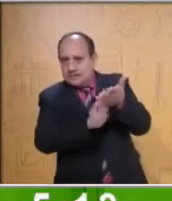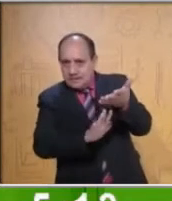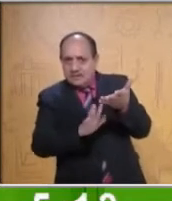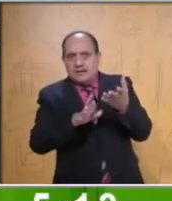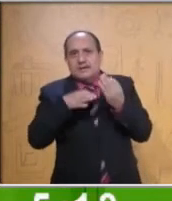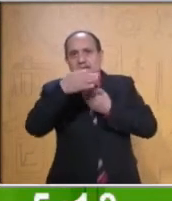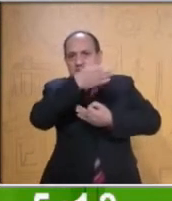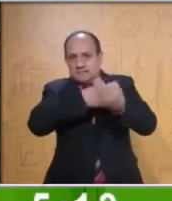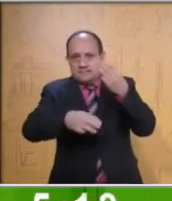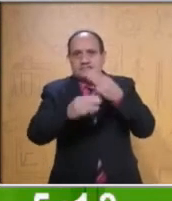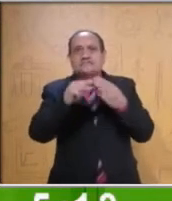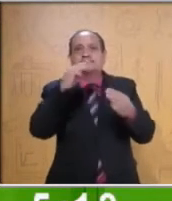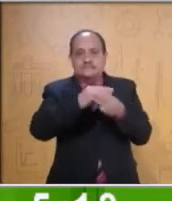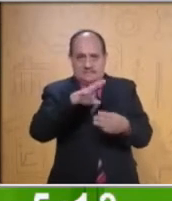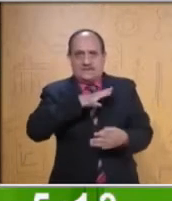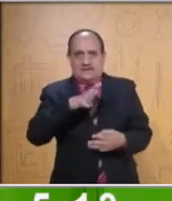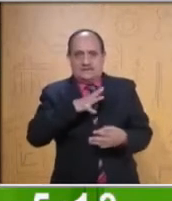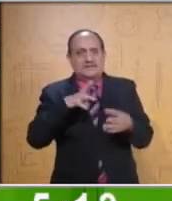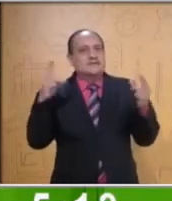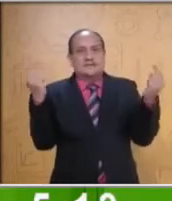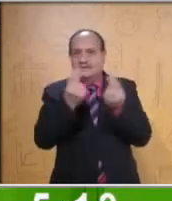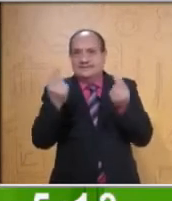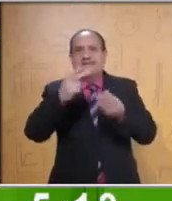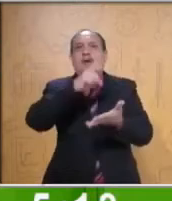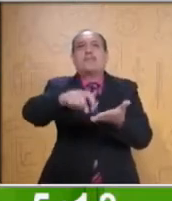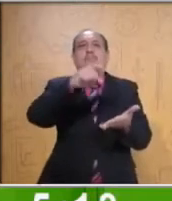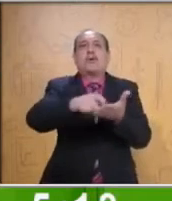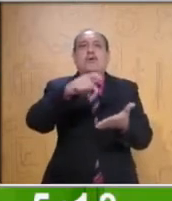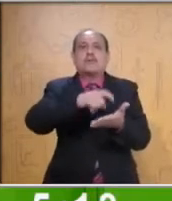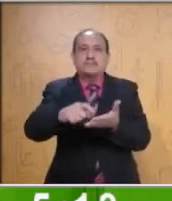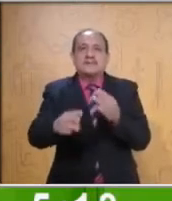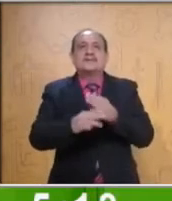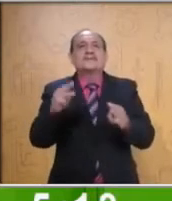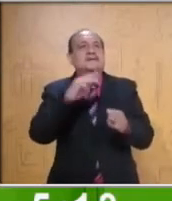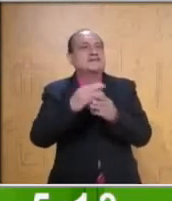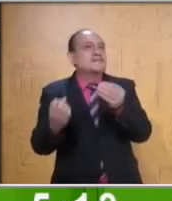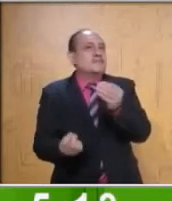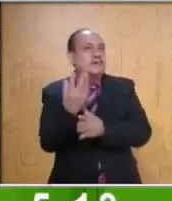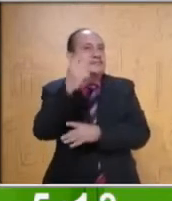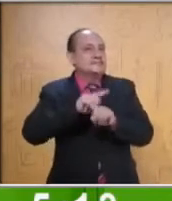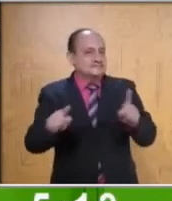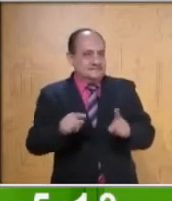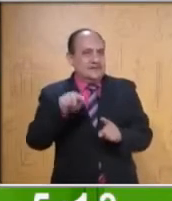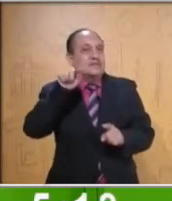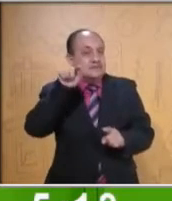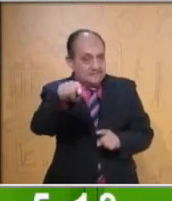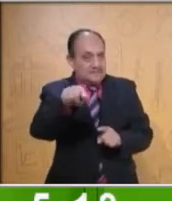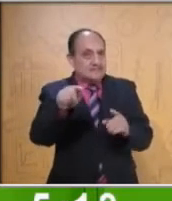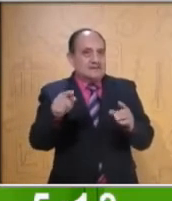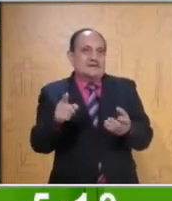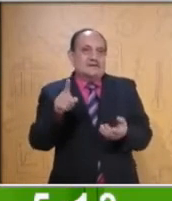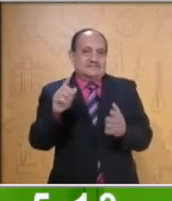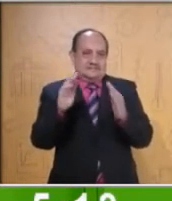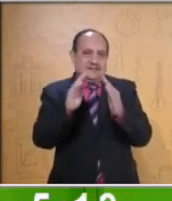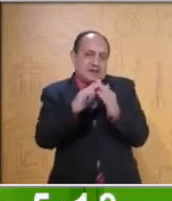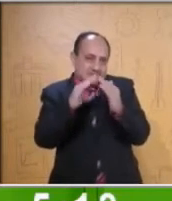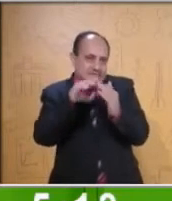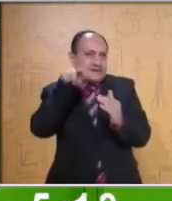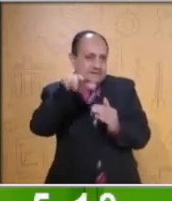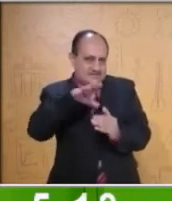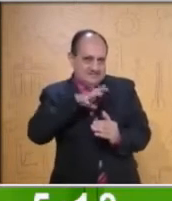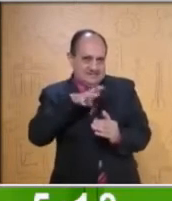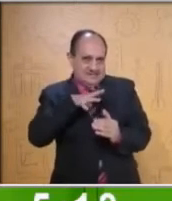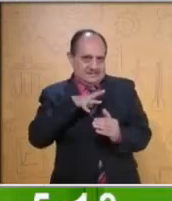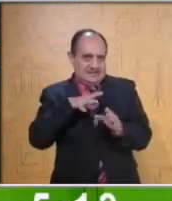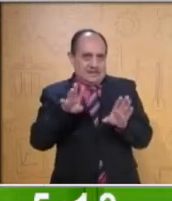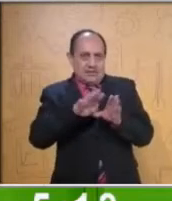los elementos que tenemos. No es necesario que compren materiales nuevos. Ustedes tienen ahí cómo podemos nosotros